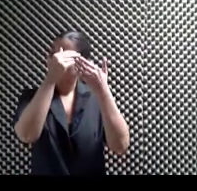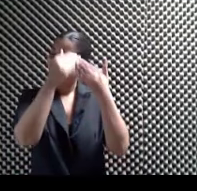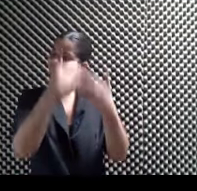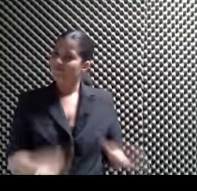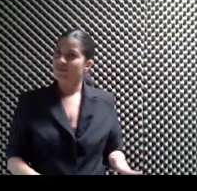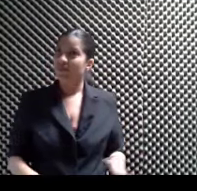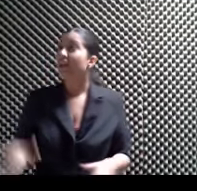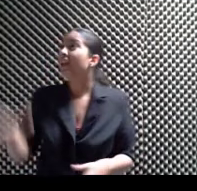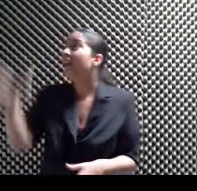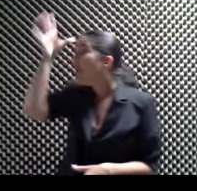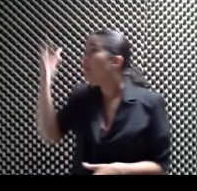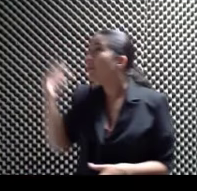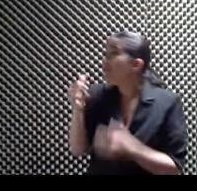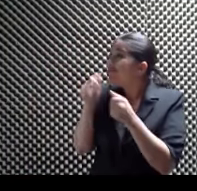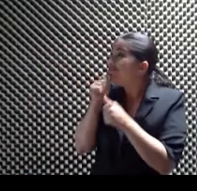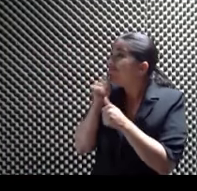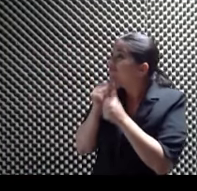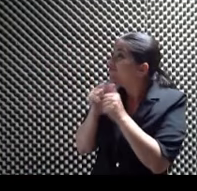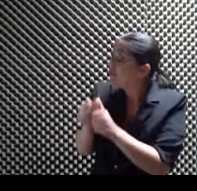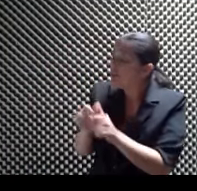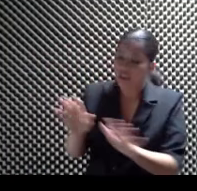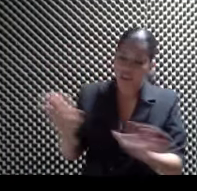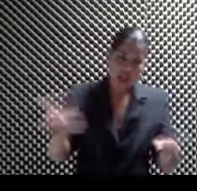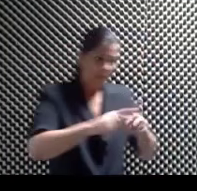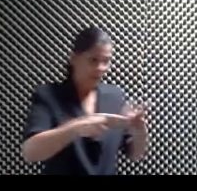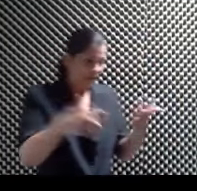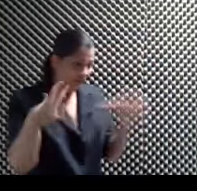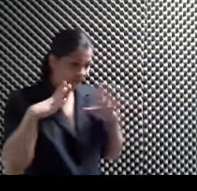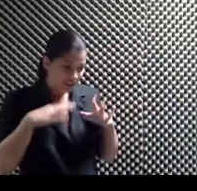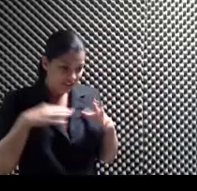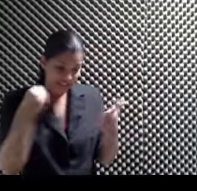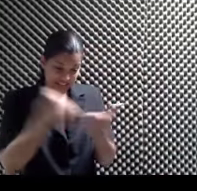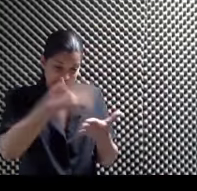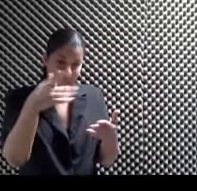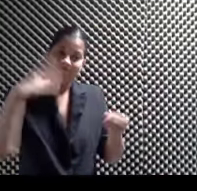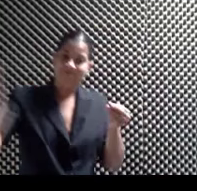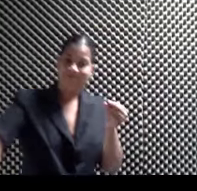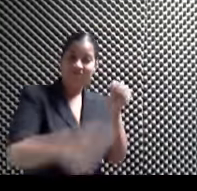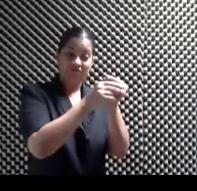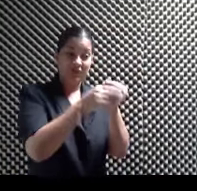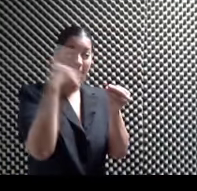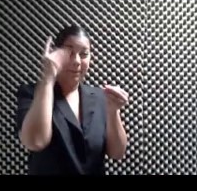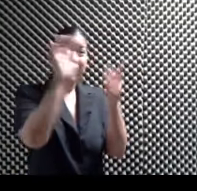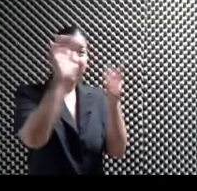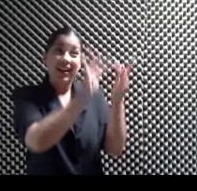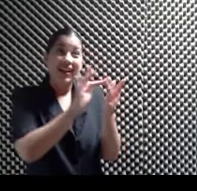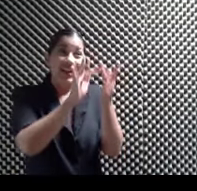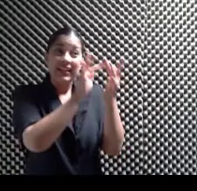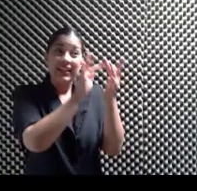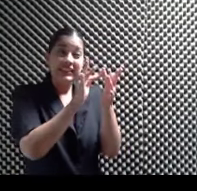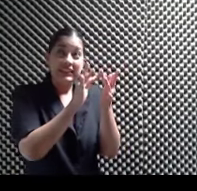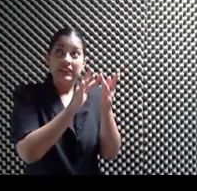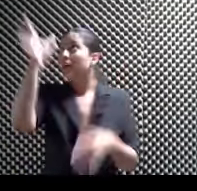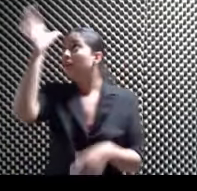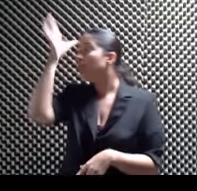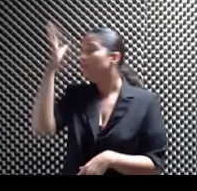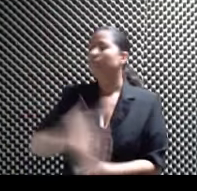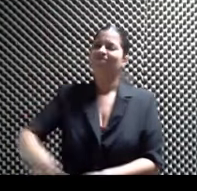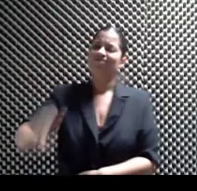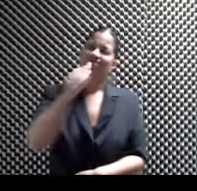pierdas la tablet Con los caras que me están saliendo Estas vacaciones Y encima Me están cobrando todo esto Por entrar al internet Papi Voy a perder la tablet